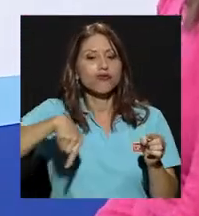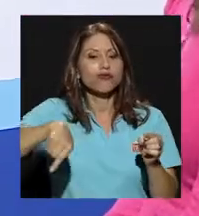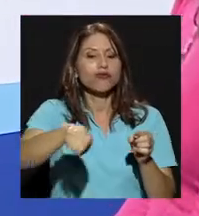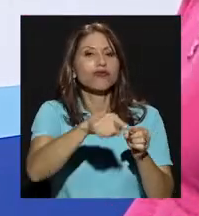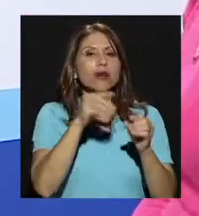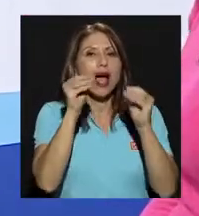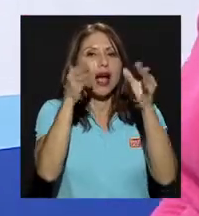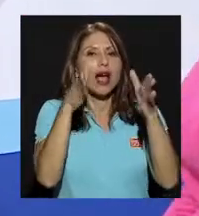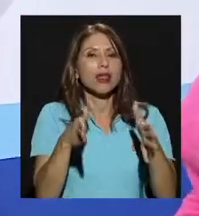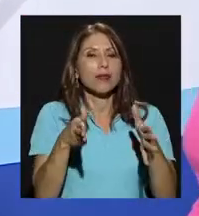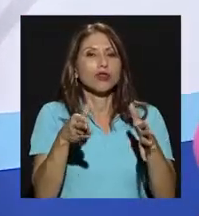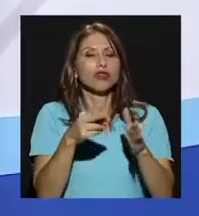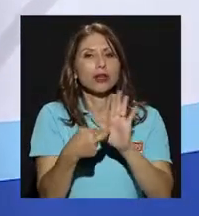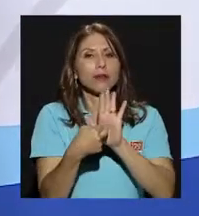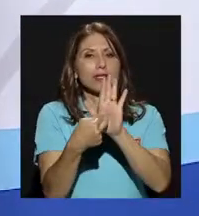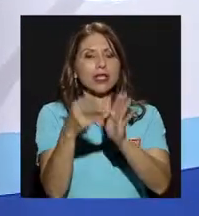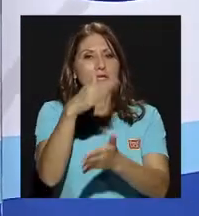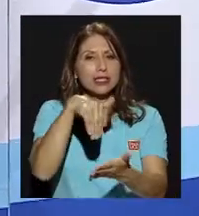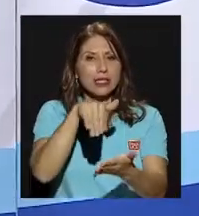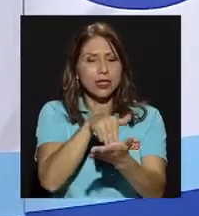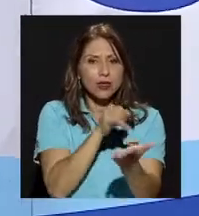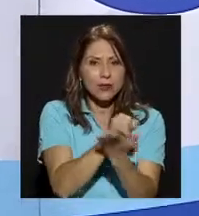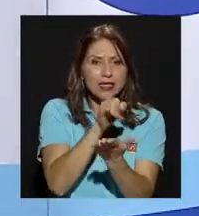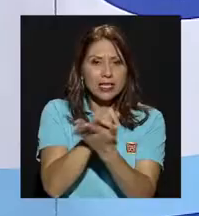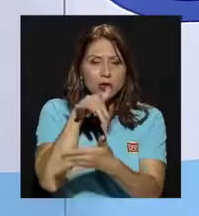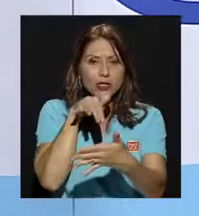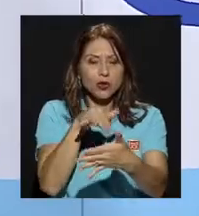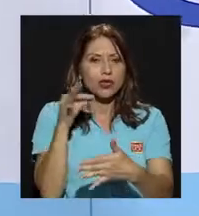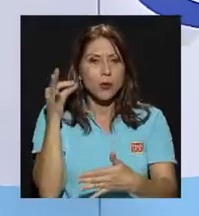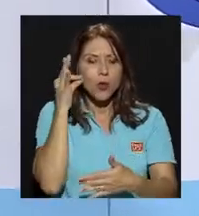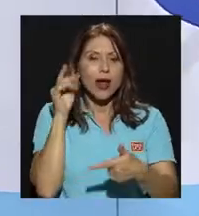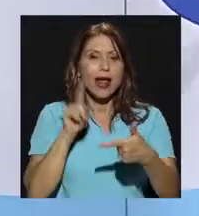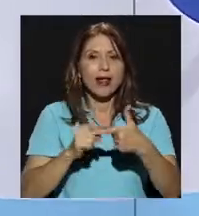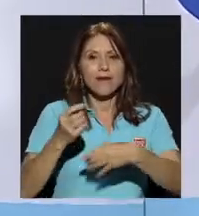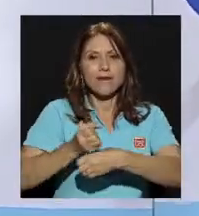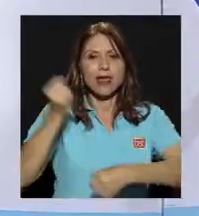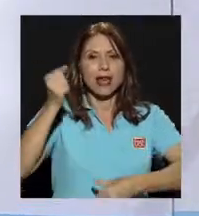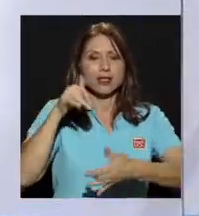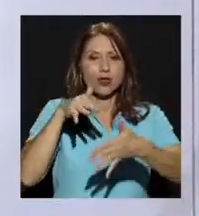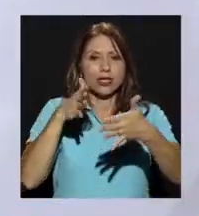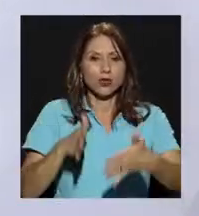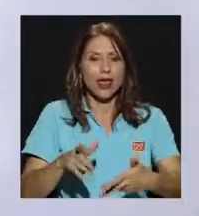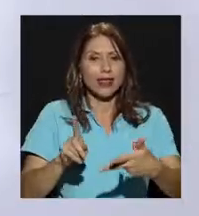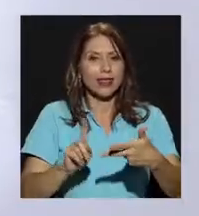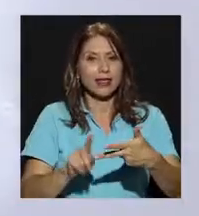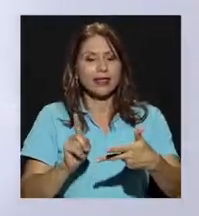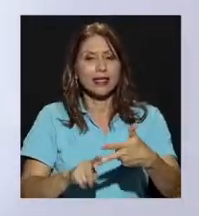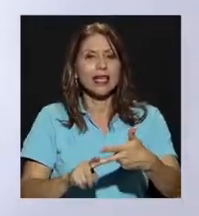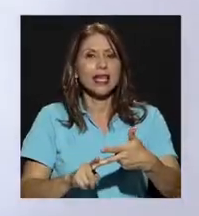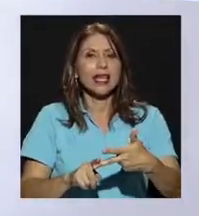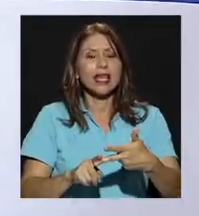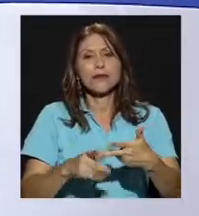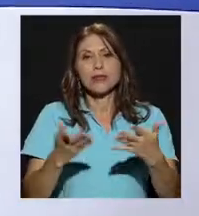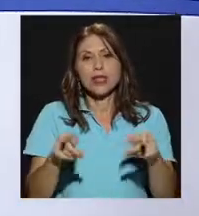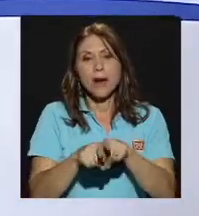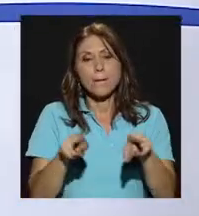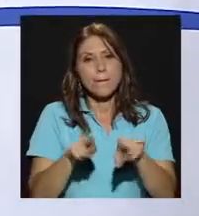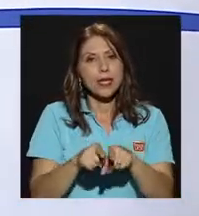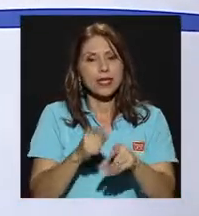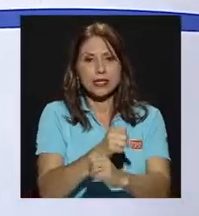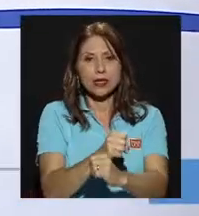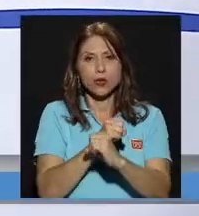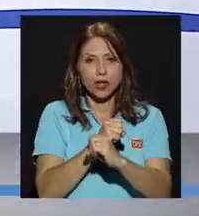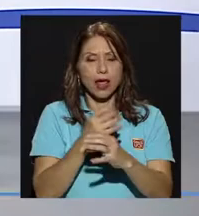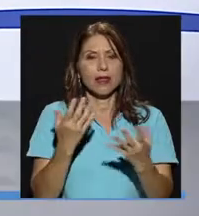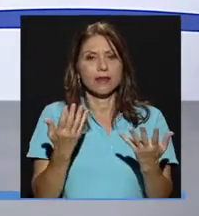hay representación del Centro de Investigación y Estudios de la Mujer, de la Federación de Estudiantes y también desde la parte ya